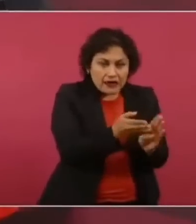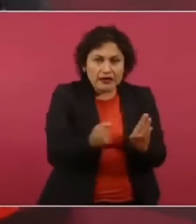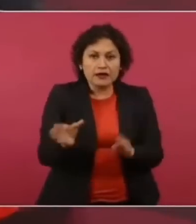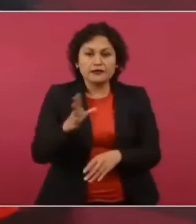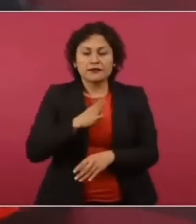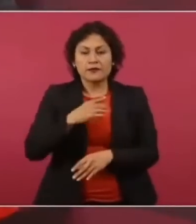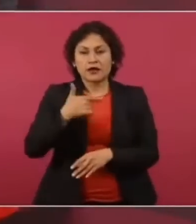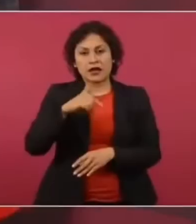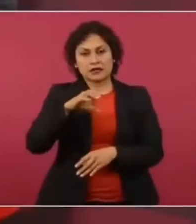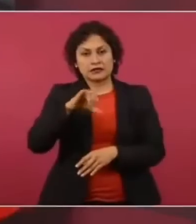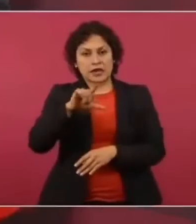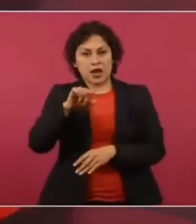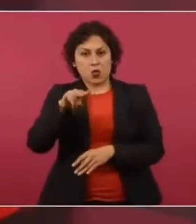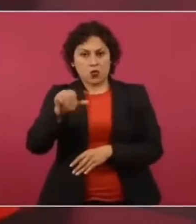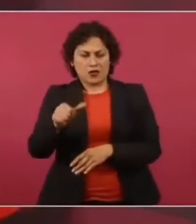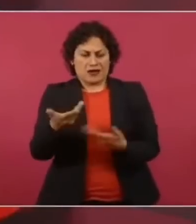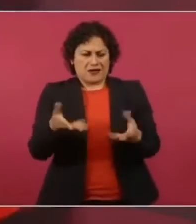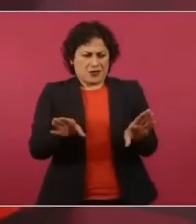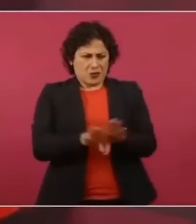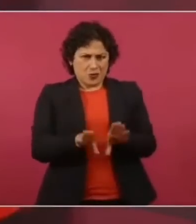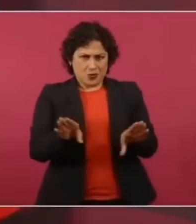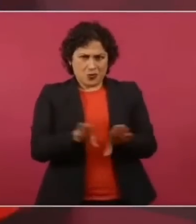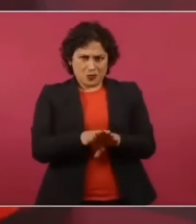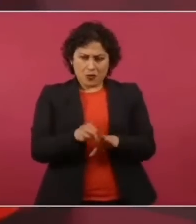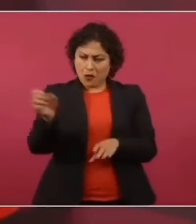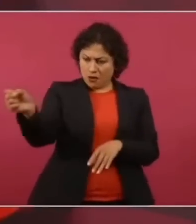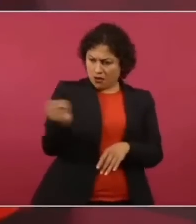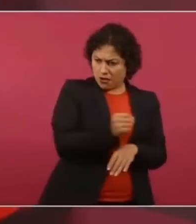contratar a esta señora?